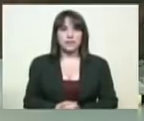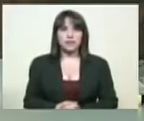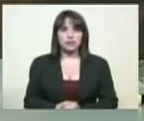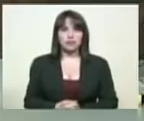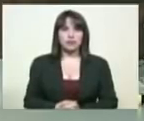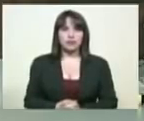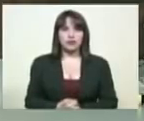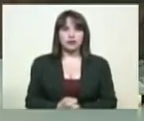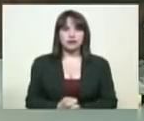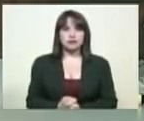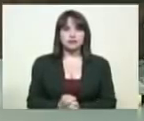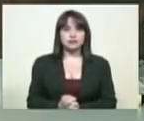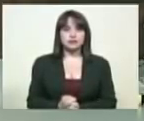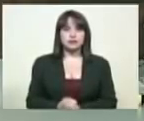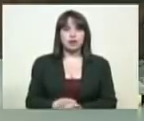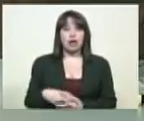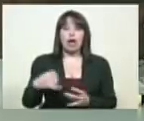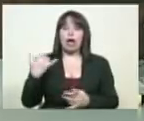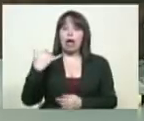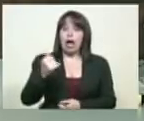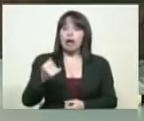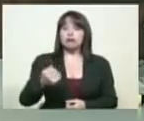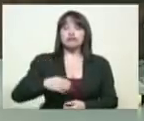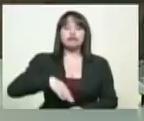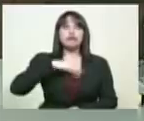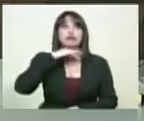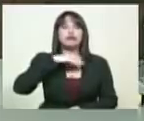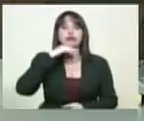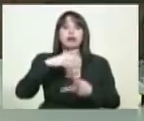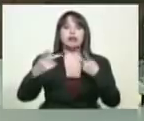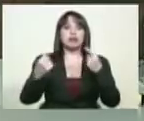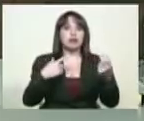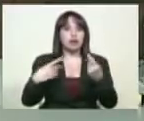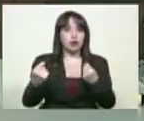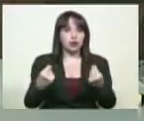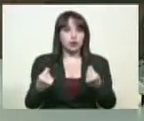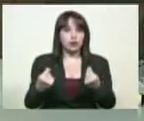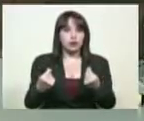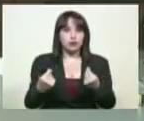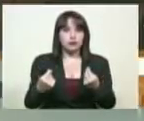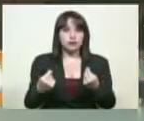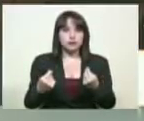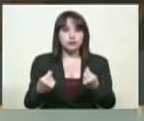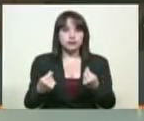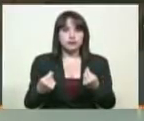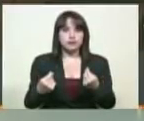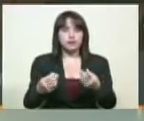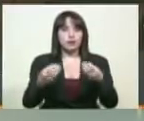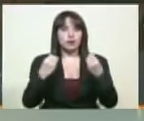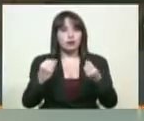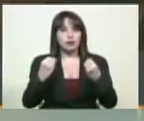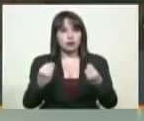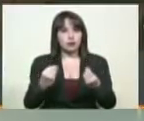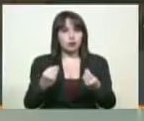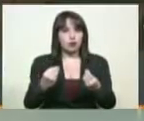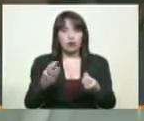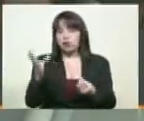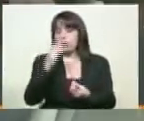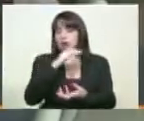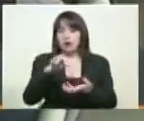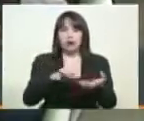suficiente dinero de plata en este país para invertir en todo lo que necesita nuestro pueblo sin problemas